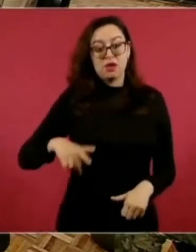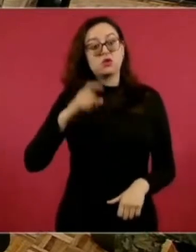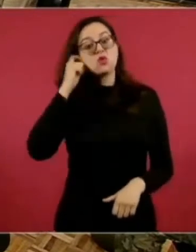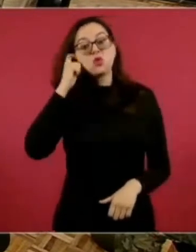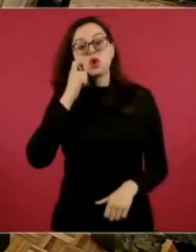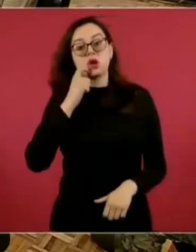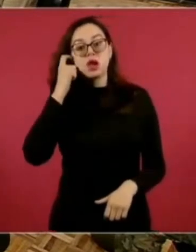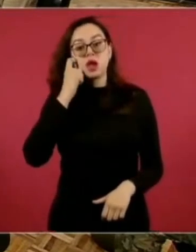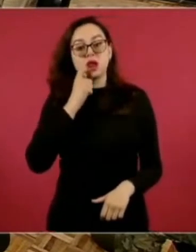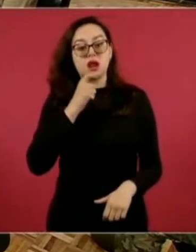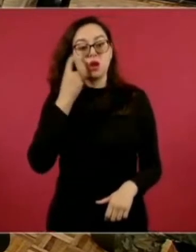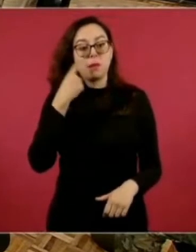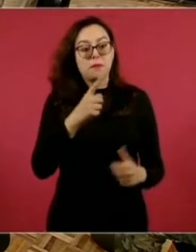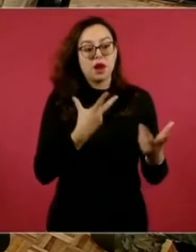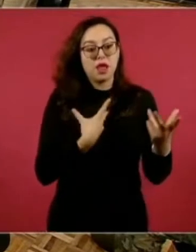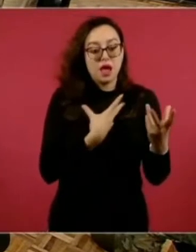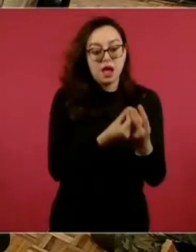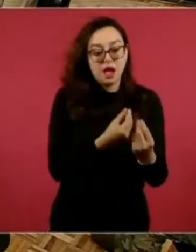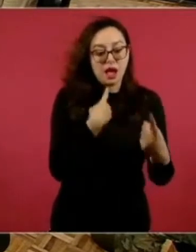para desviar la atención